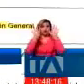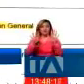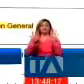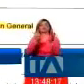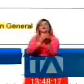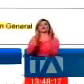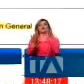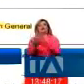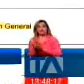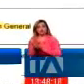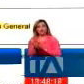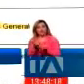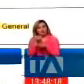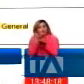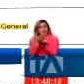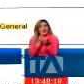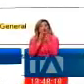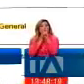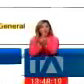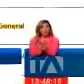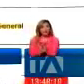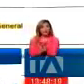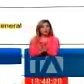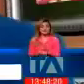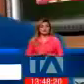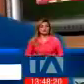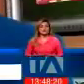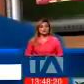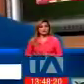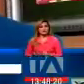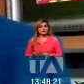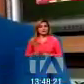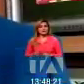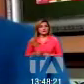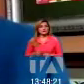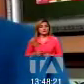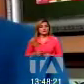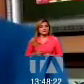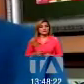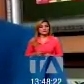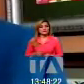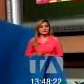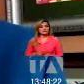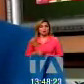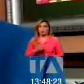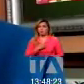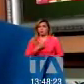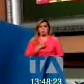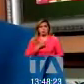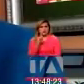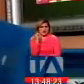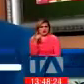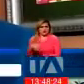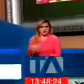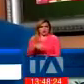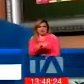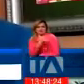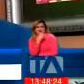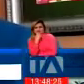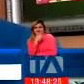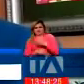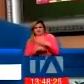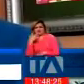noviembre con la notificación de resultados de los méritos. Uno tiene legítimo derecho a dudar de lo que está sucediendo, más aún